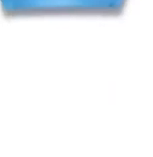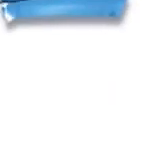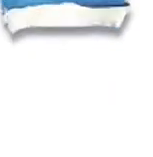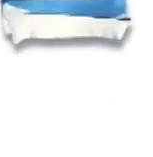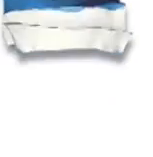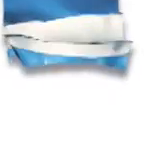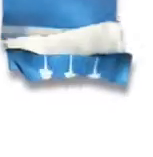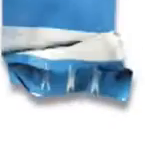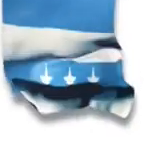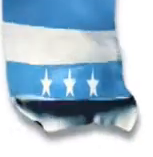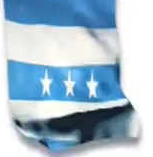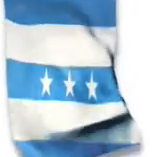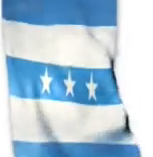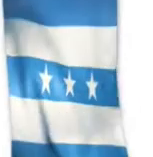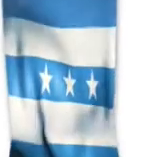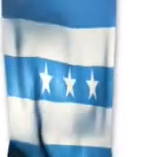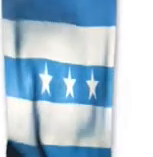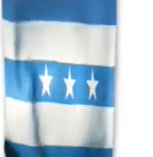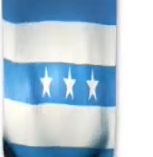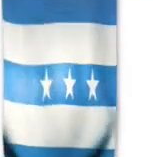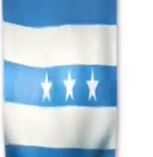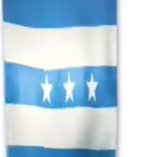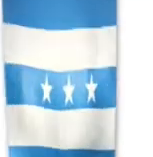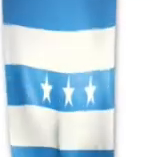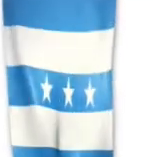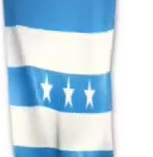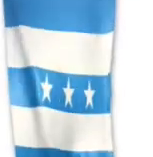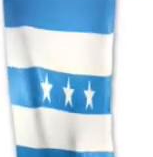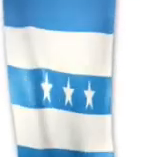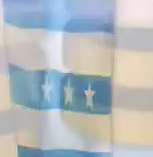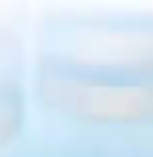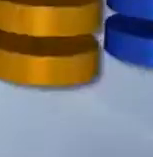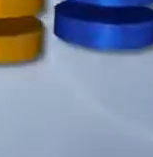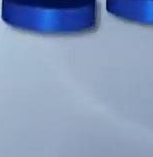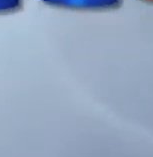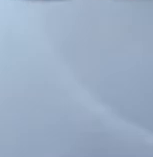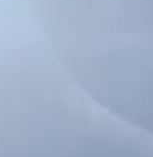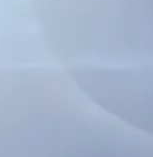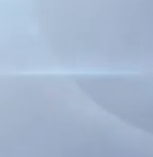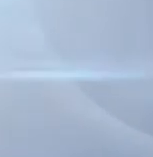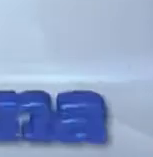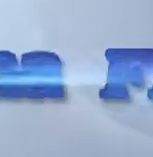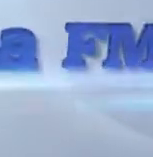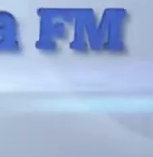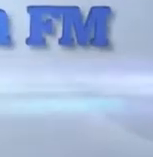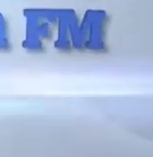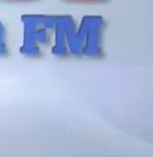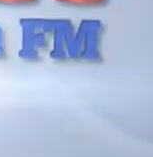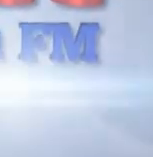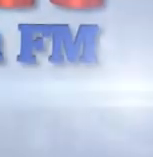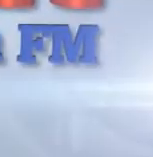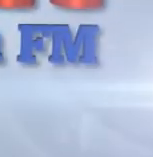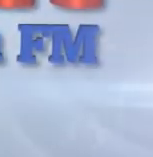97.7. Te damos la bienvenida a la señal de Ciudadana FM. Ciudadana FM.